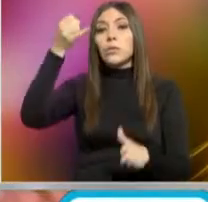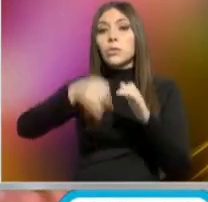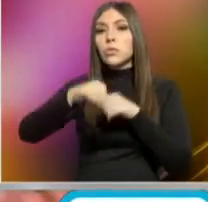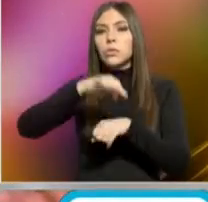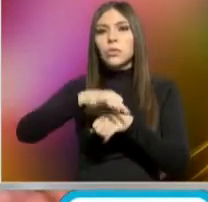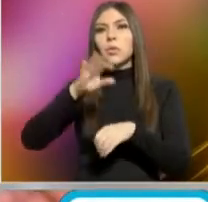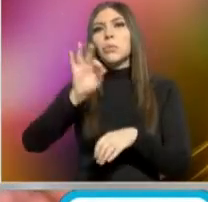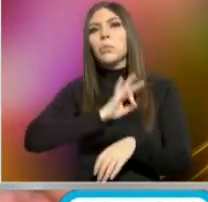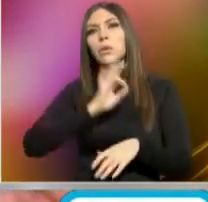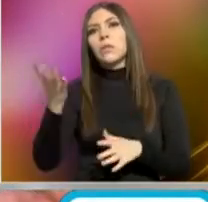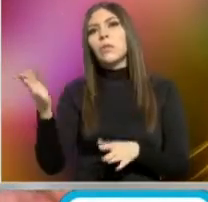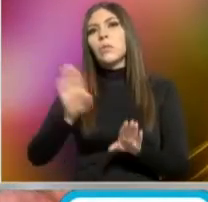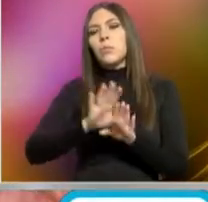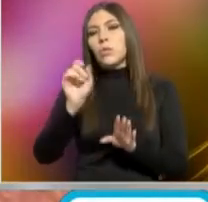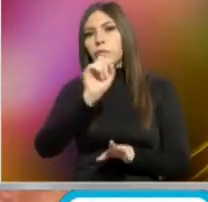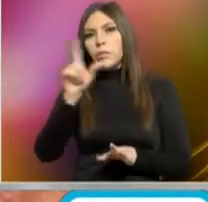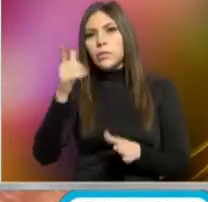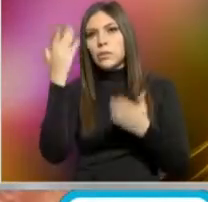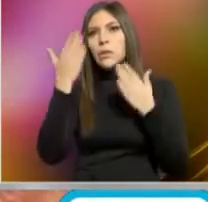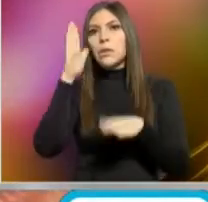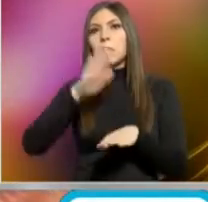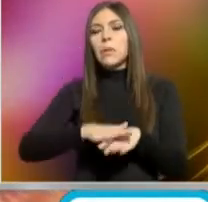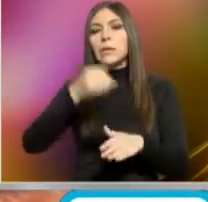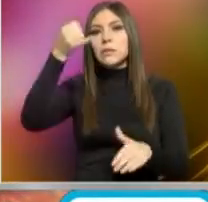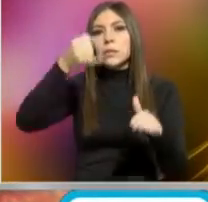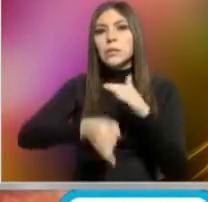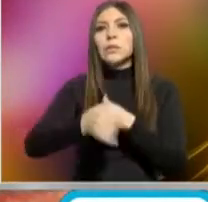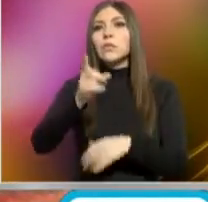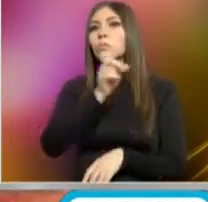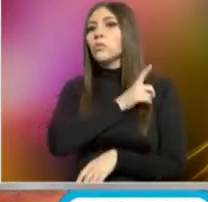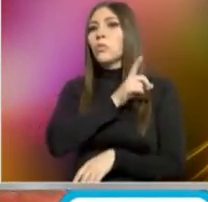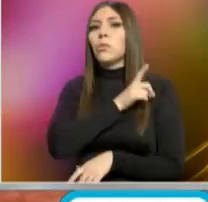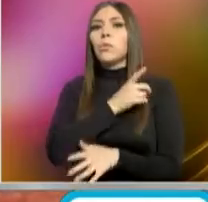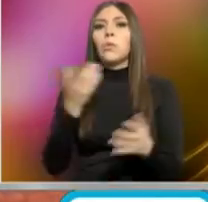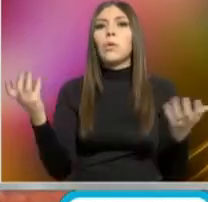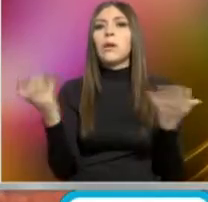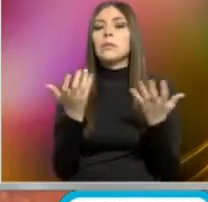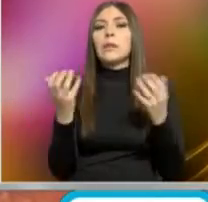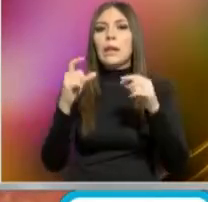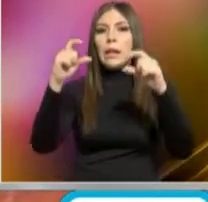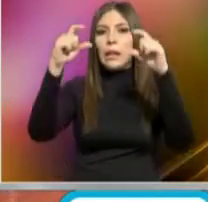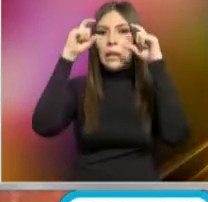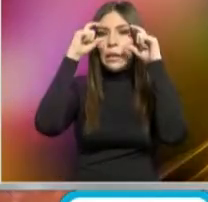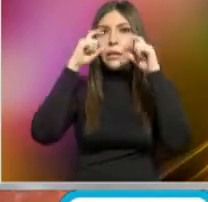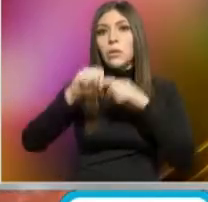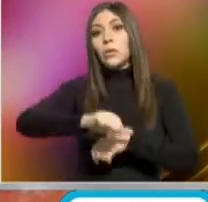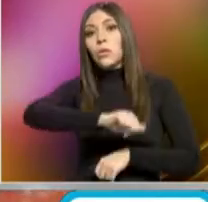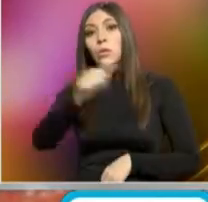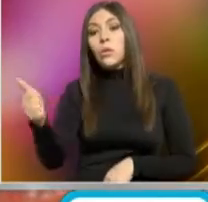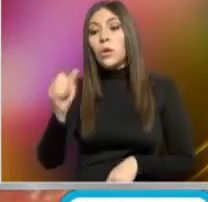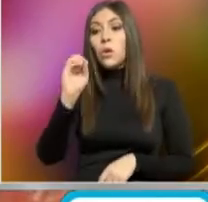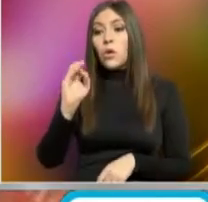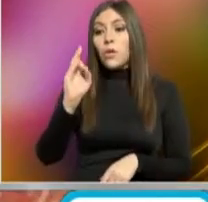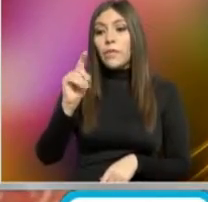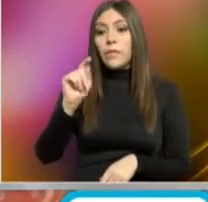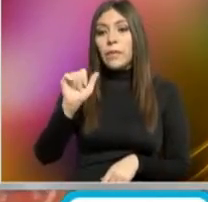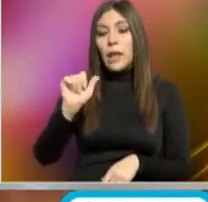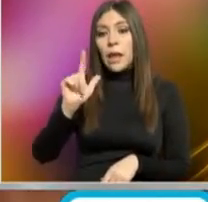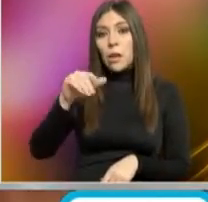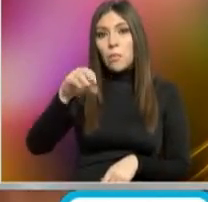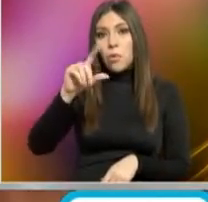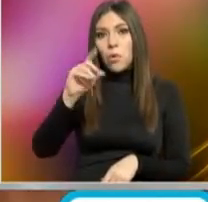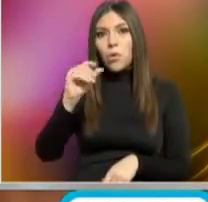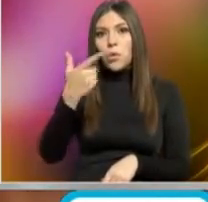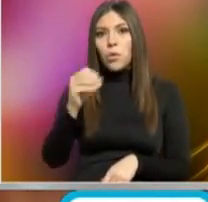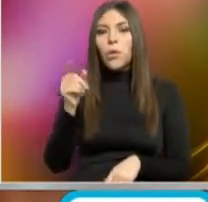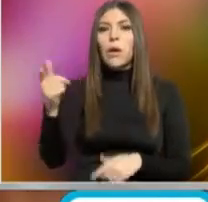profesional, pues, una carrera más estudiada. Se dedica solamente a hacer lentes. El oftalmólogo es médico, hizo medicina primero y